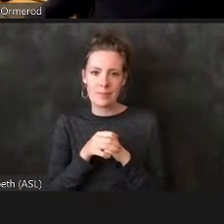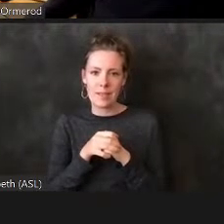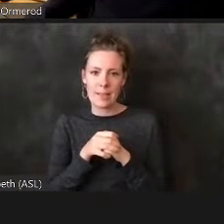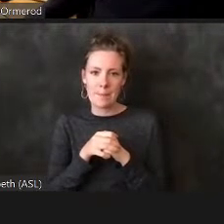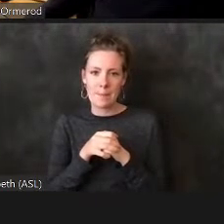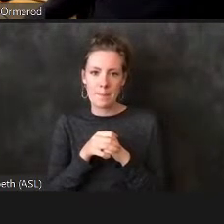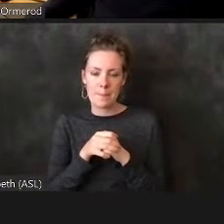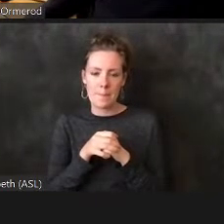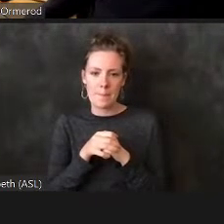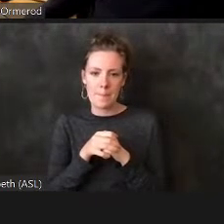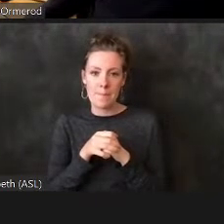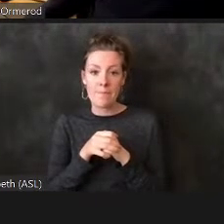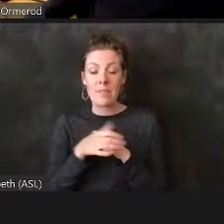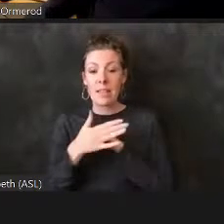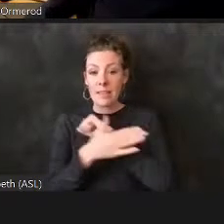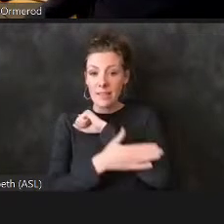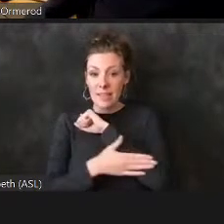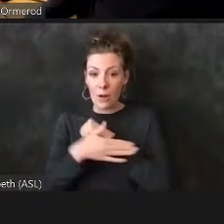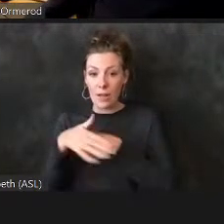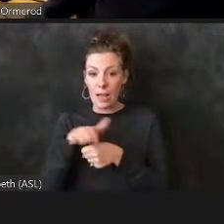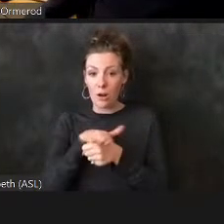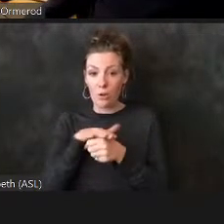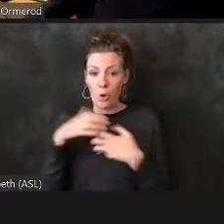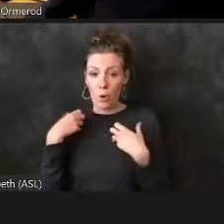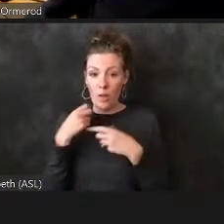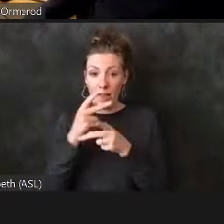de esa cantidad de grupos, de esa gente.